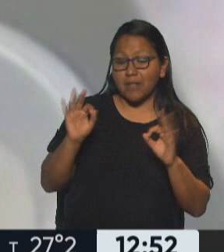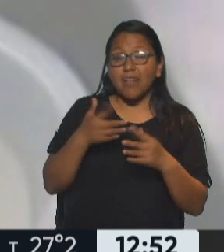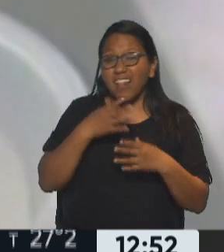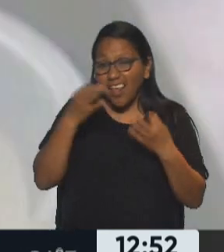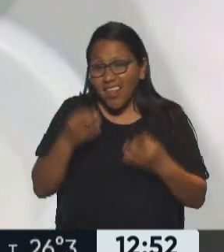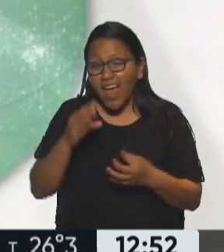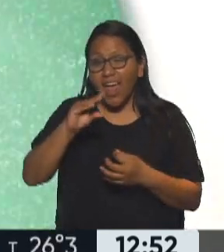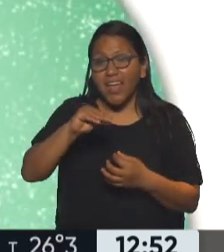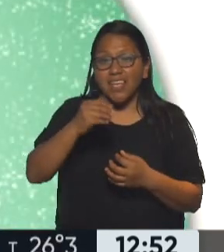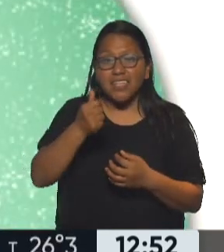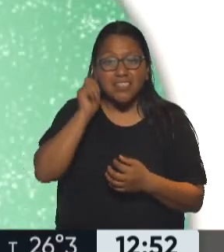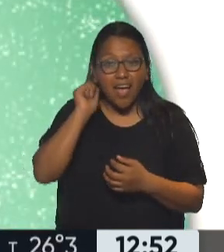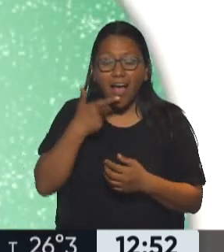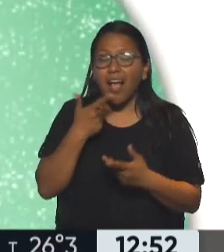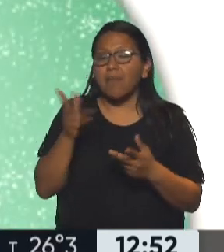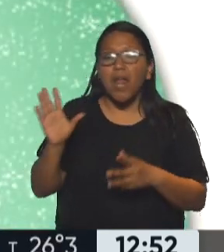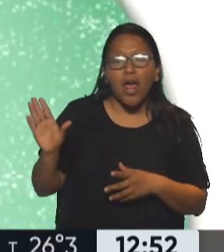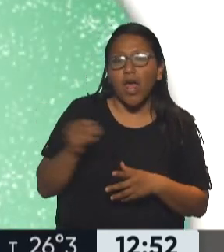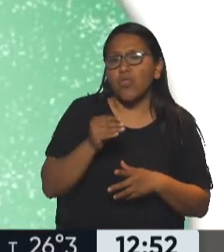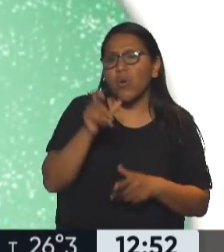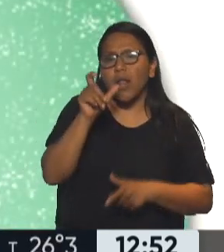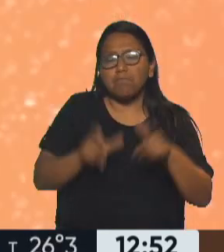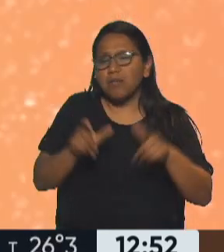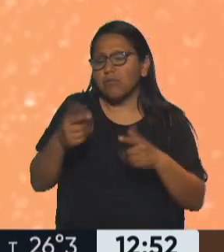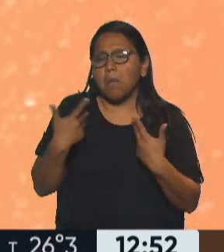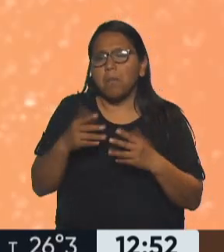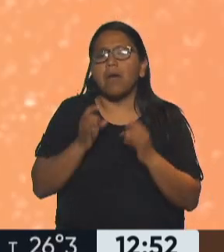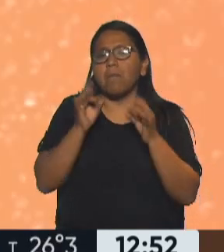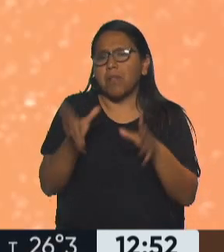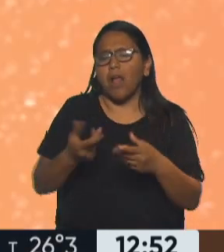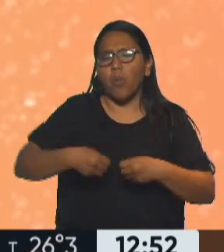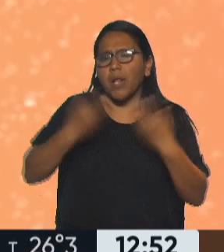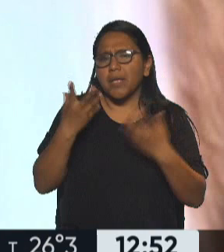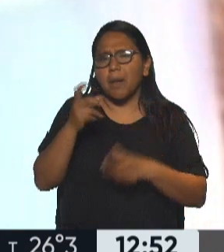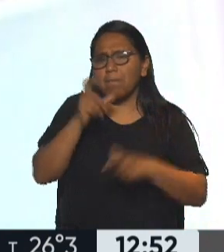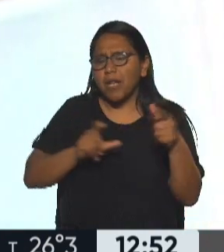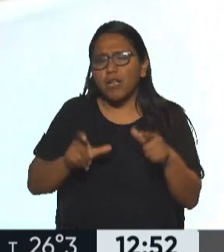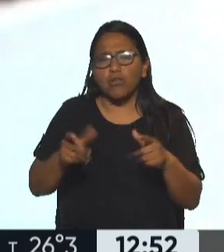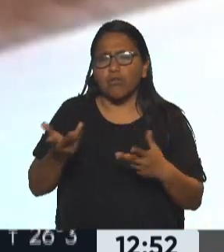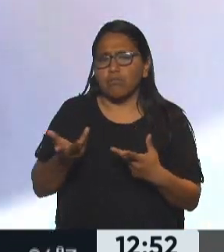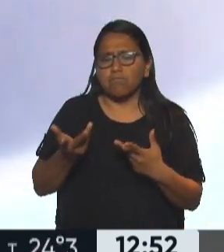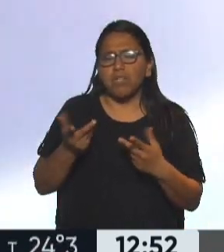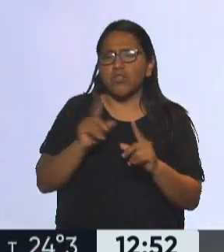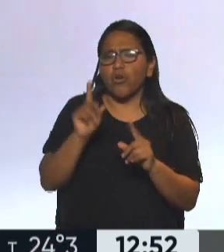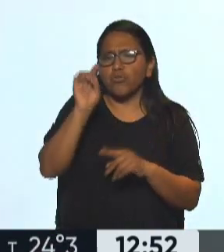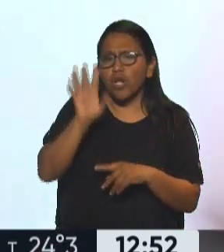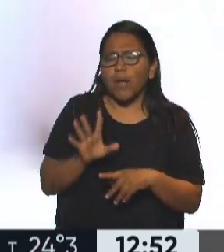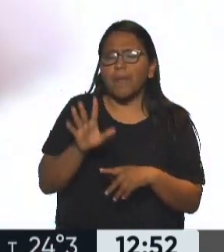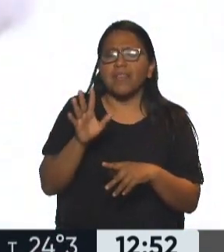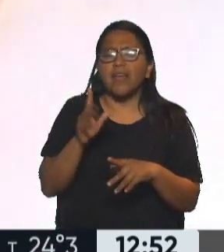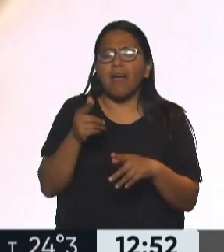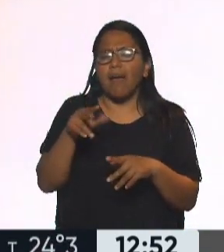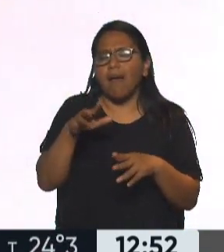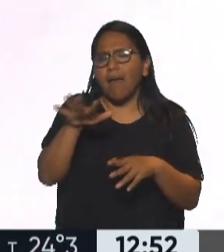chagas es una problemática que interpela a todas las clases sociales y esto, como dijiste vos, es una problemática que no solamente se